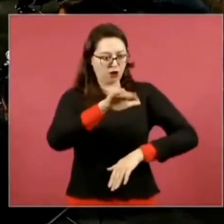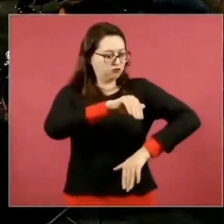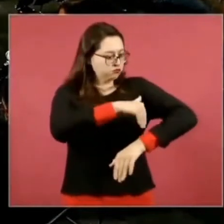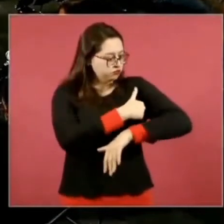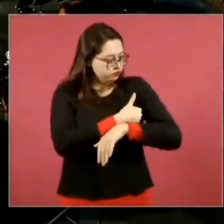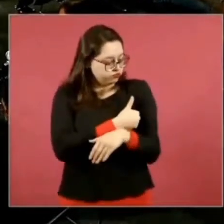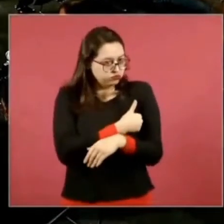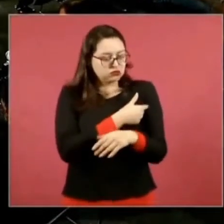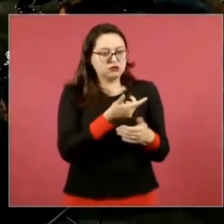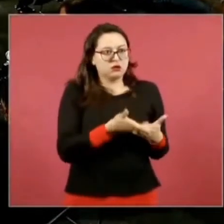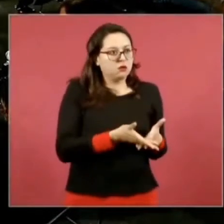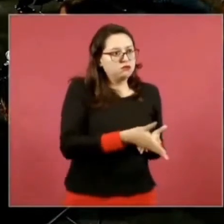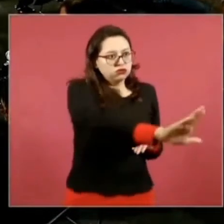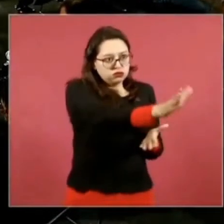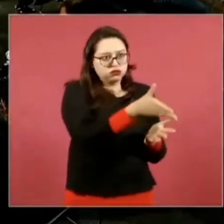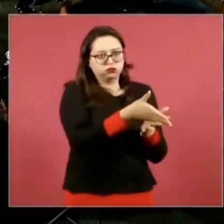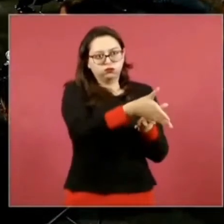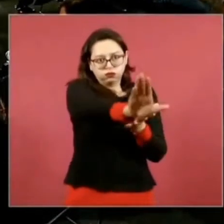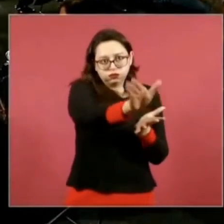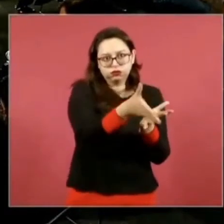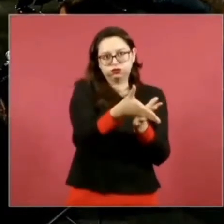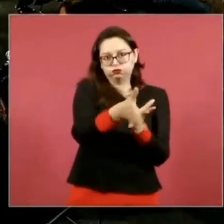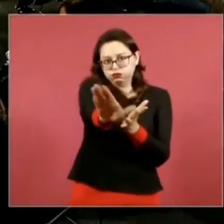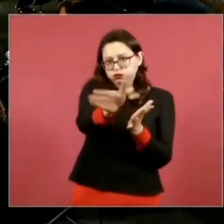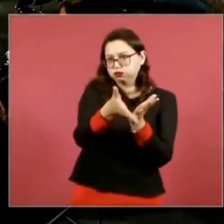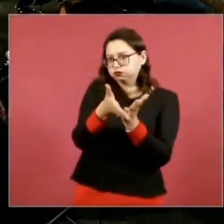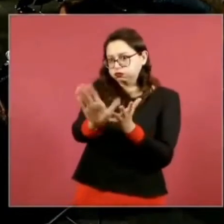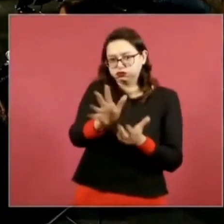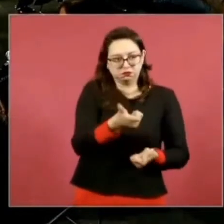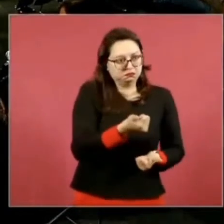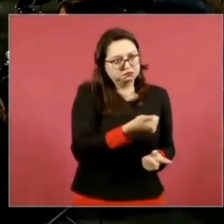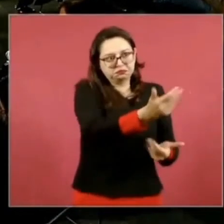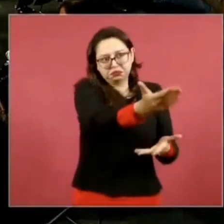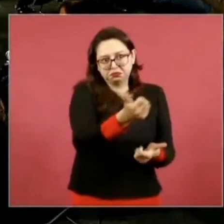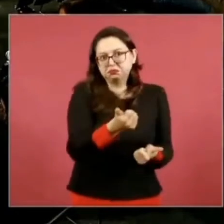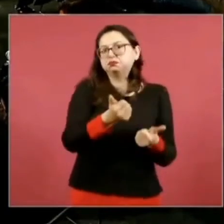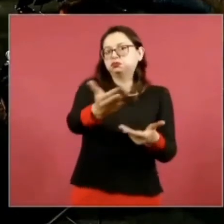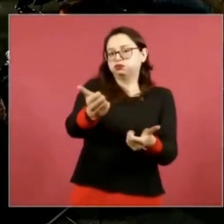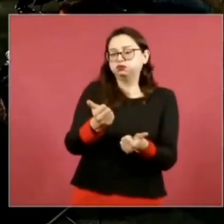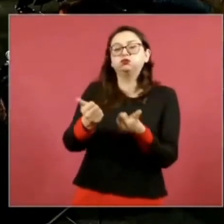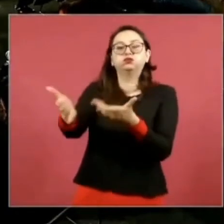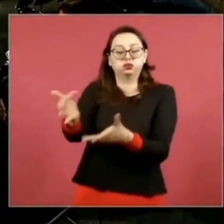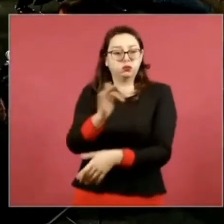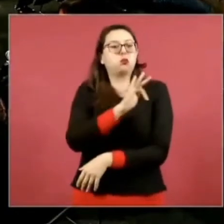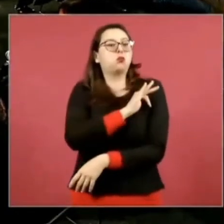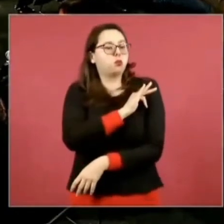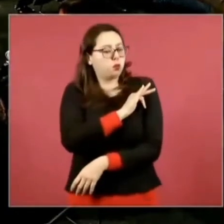hay agua para el riego, se está